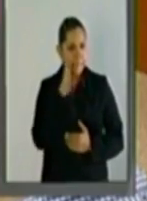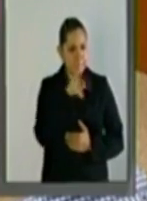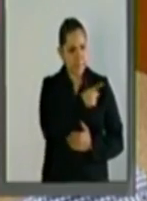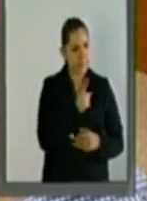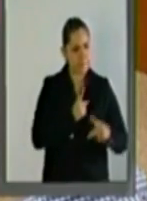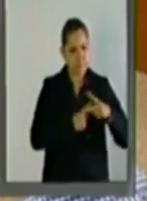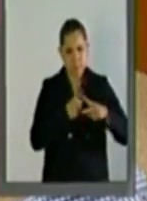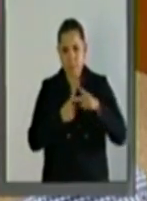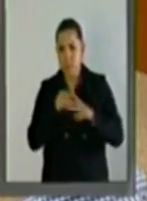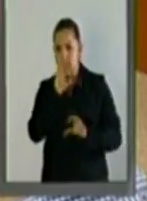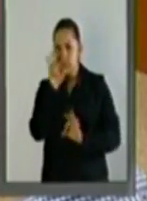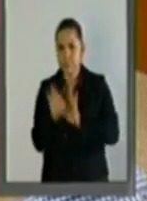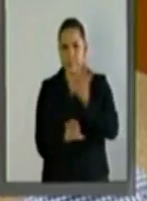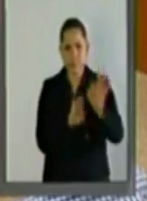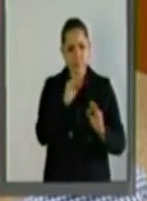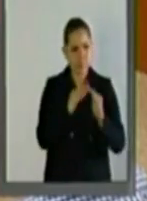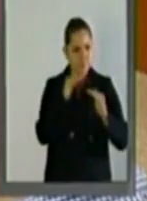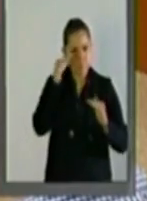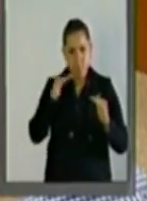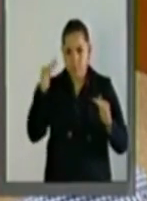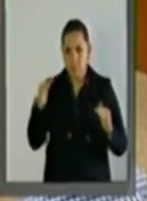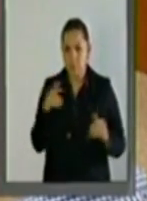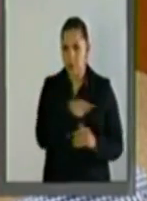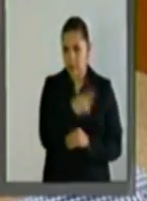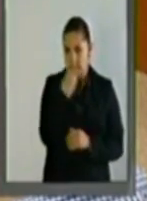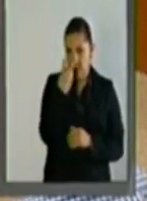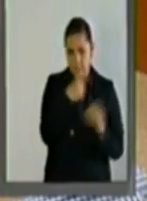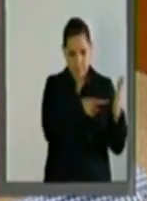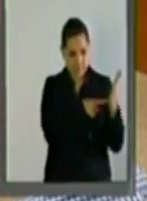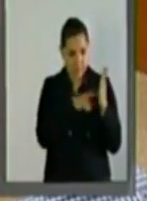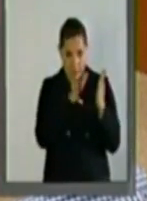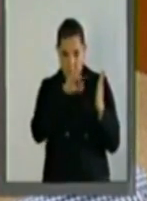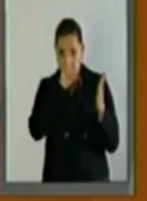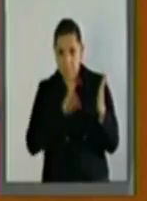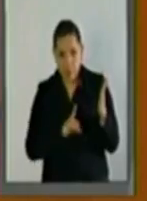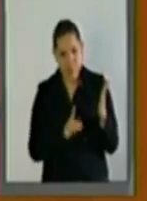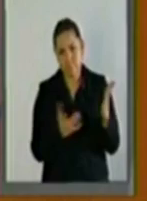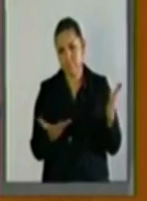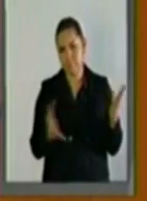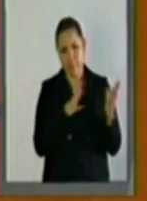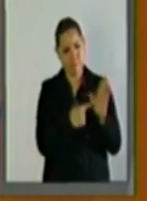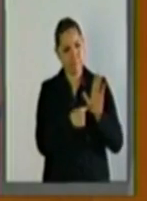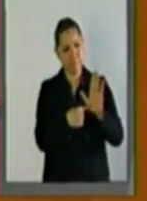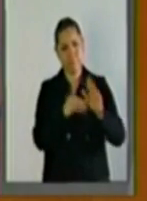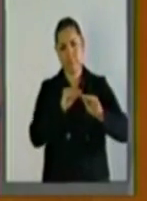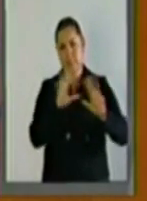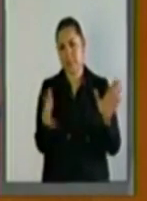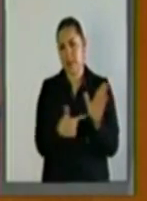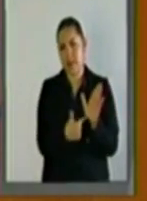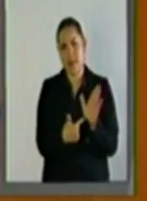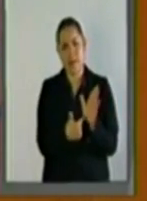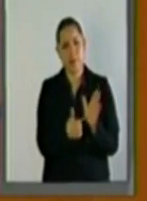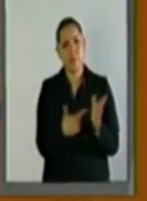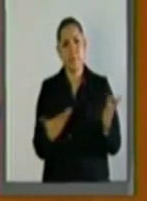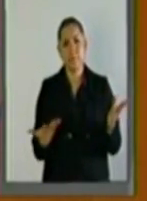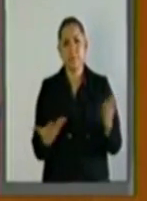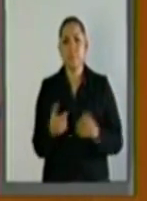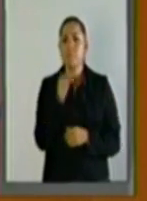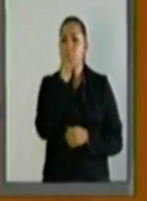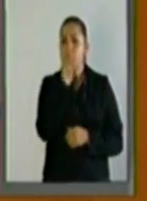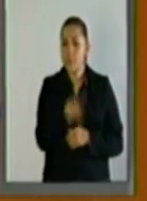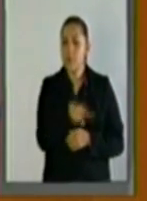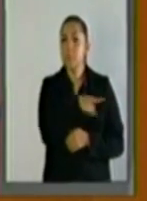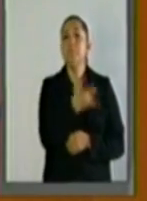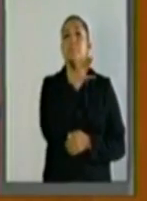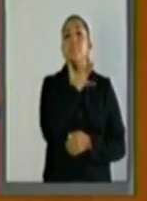las gráficas no mienten, por un lado. Y por otro lado, también la gasolina de